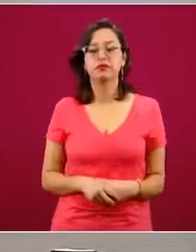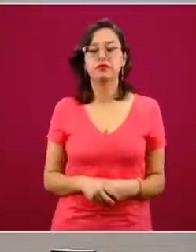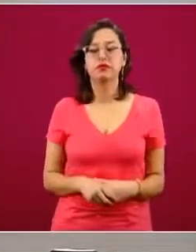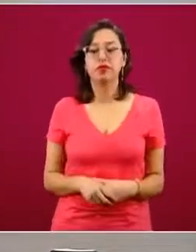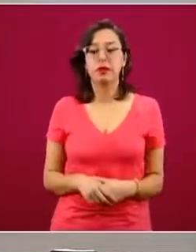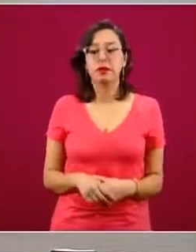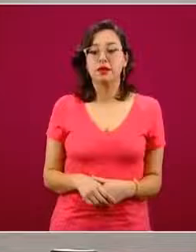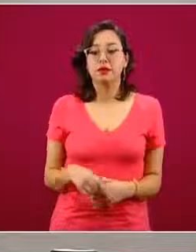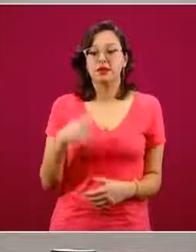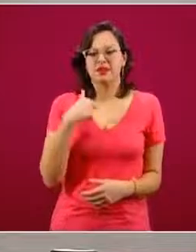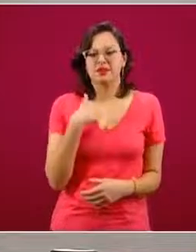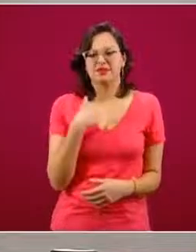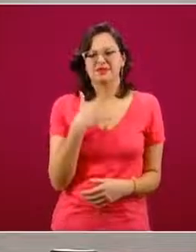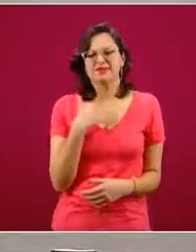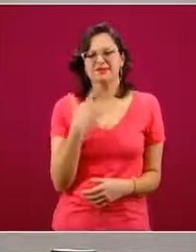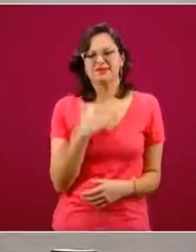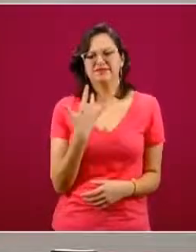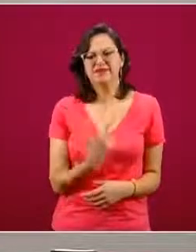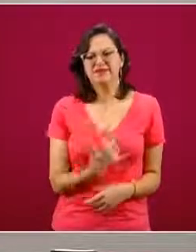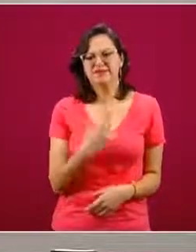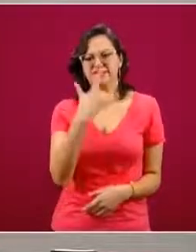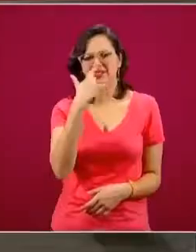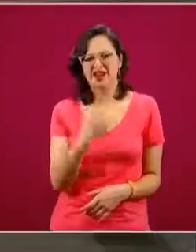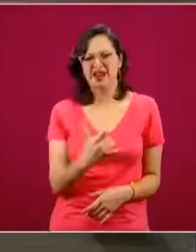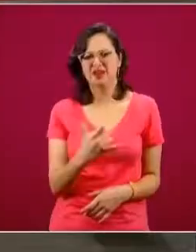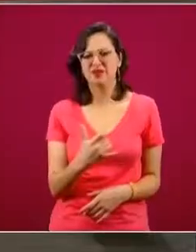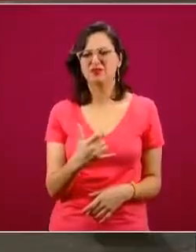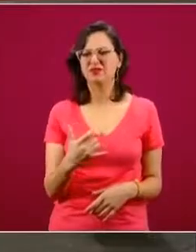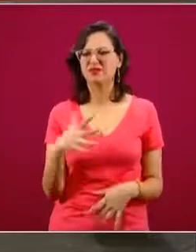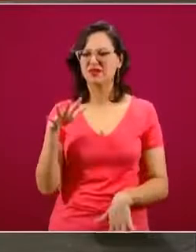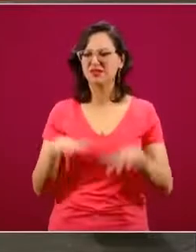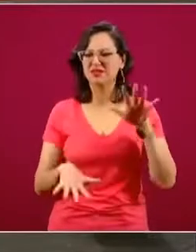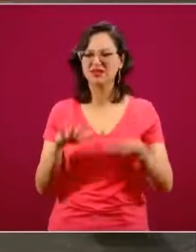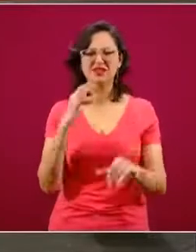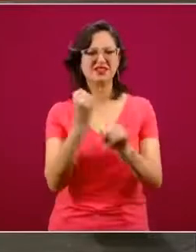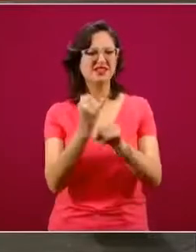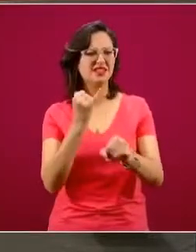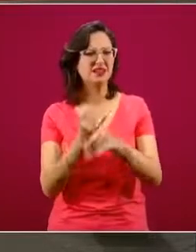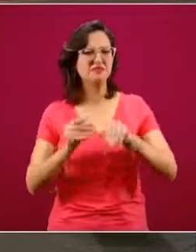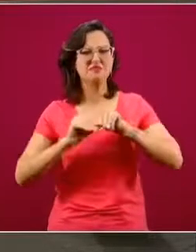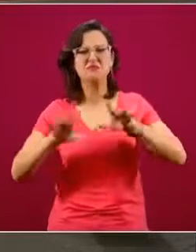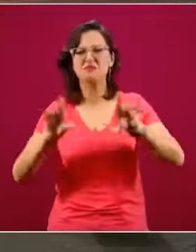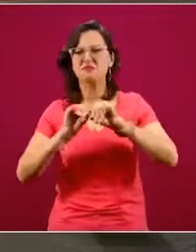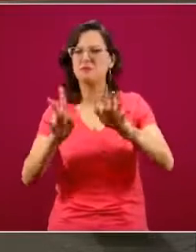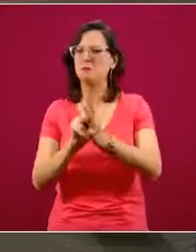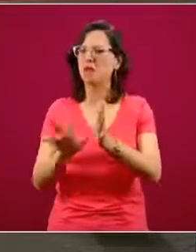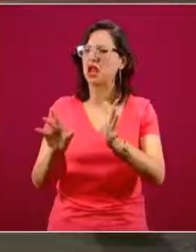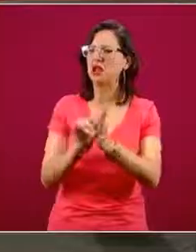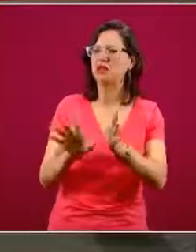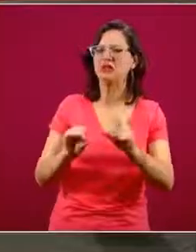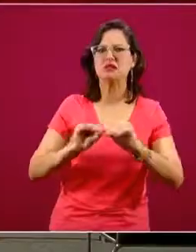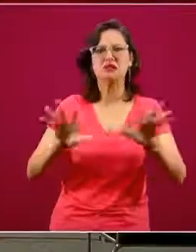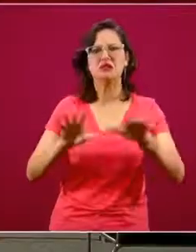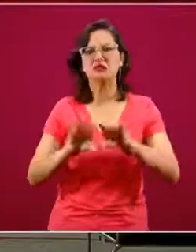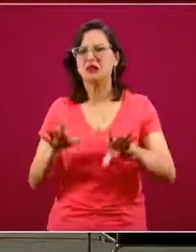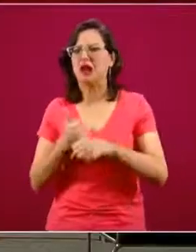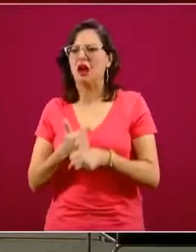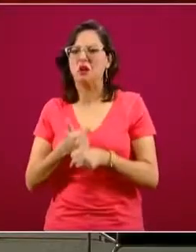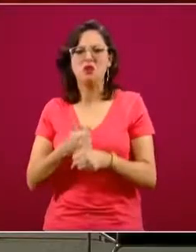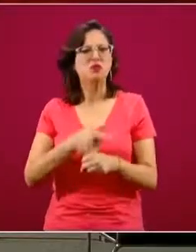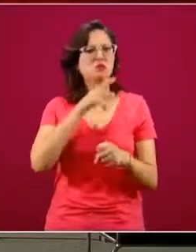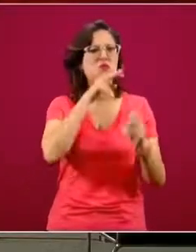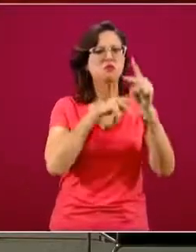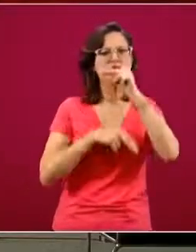atención que de repente viene por oleadas en las redes sociales y en las columnas periodísticas una angustia muy